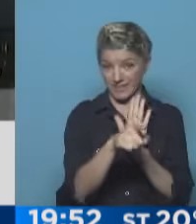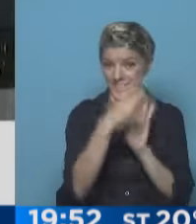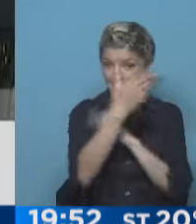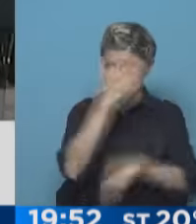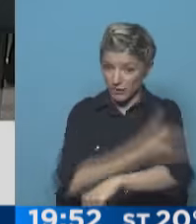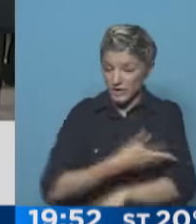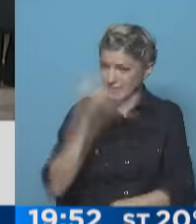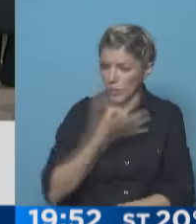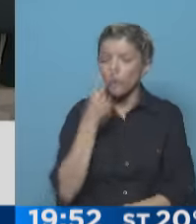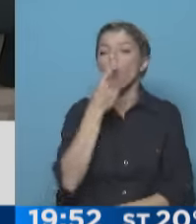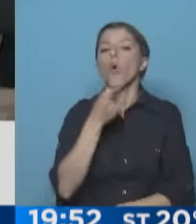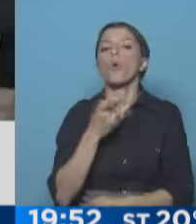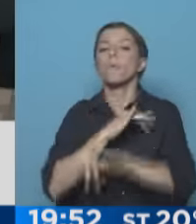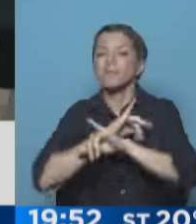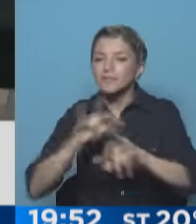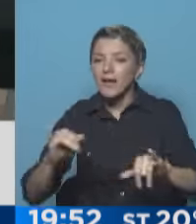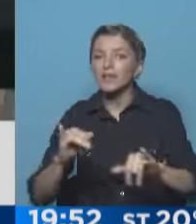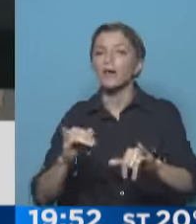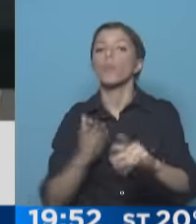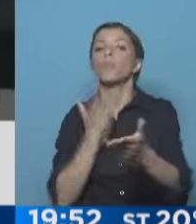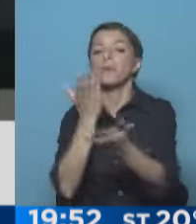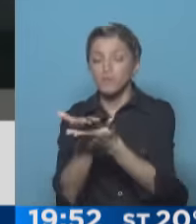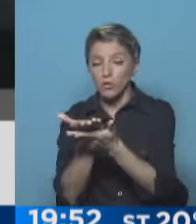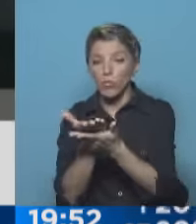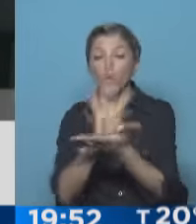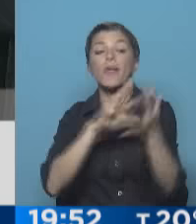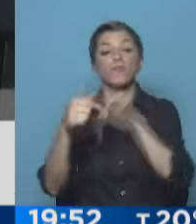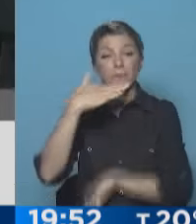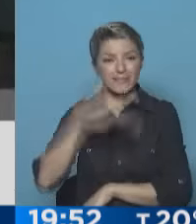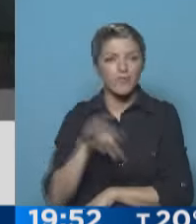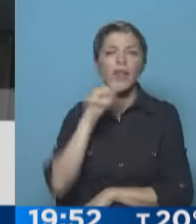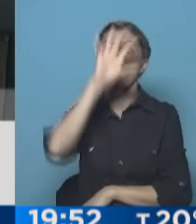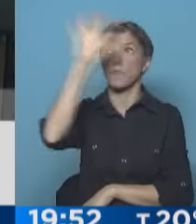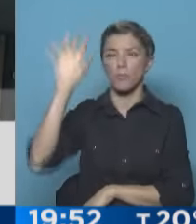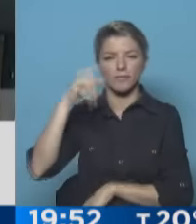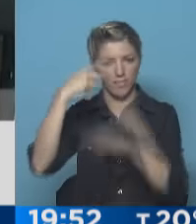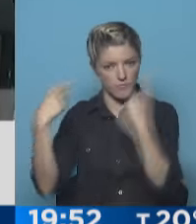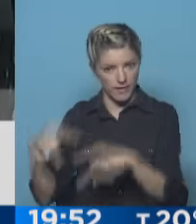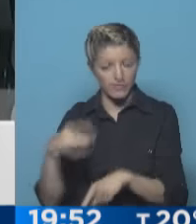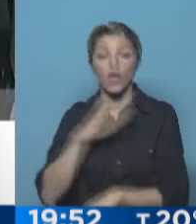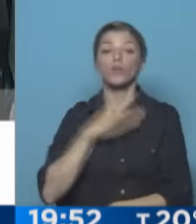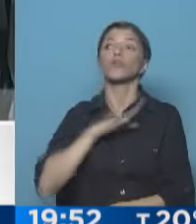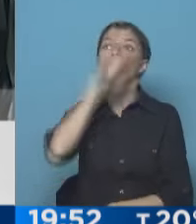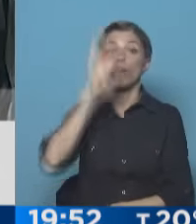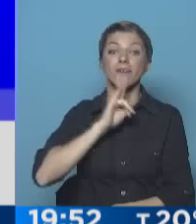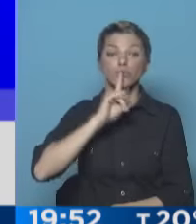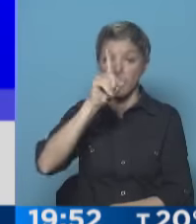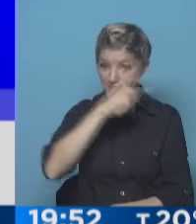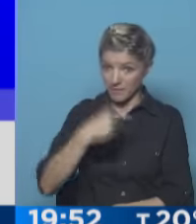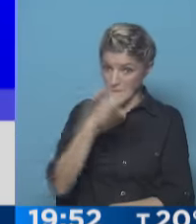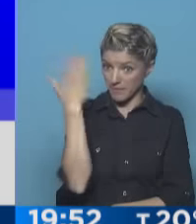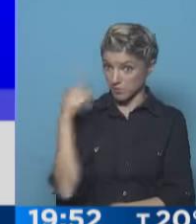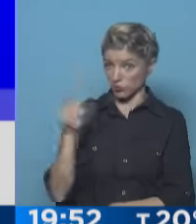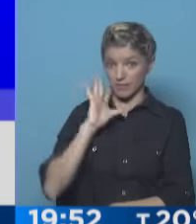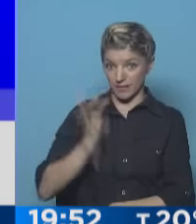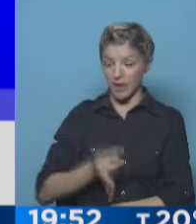un mensaje una petición una lectura que hizo de las provincias que gobernamos estuvimos en tucumán como ustedes saben la semana pasada